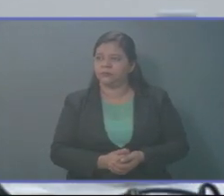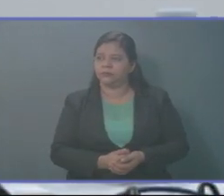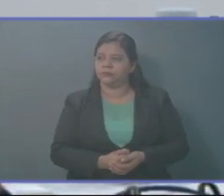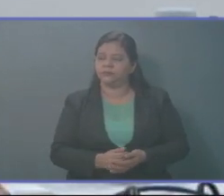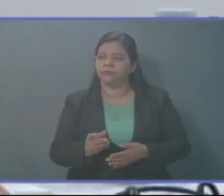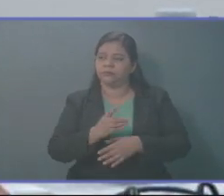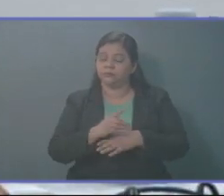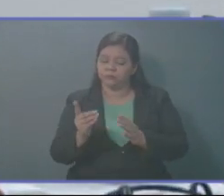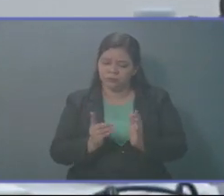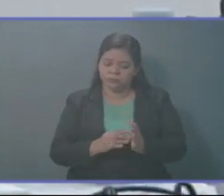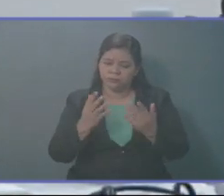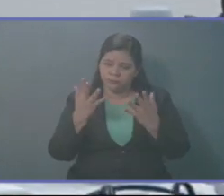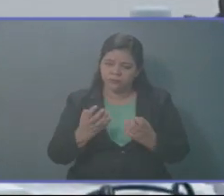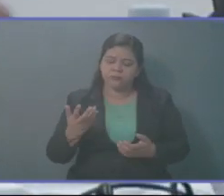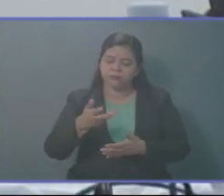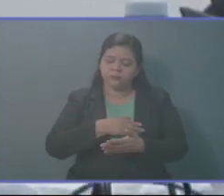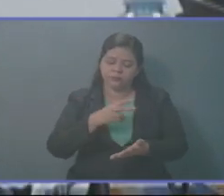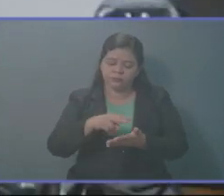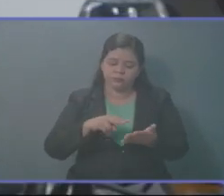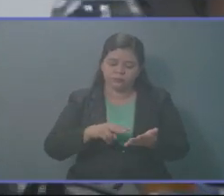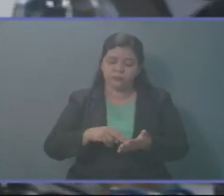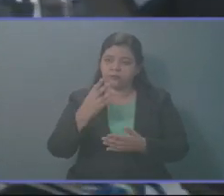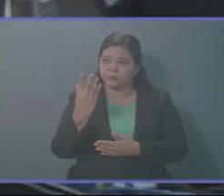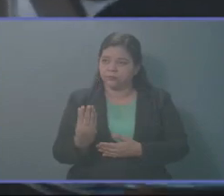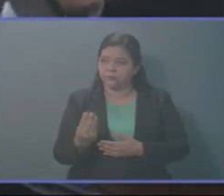Diputado, le vamos a leer una nota de fecha,